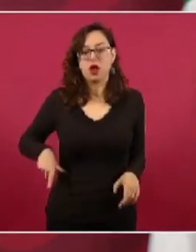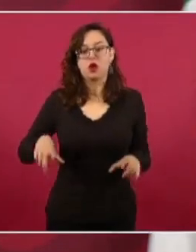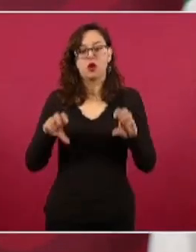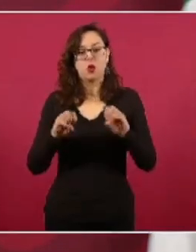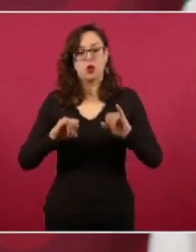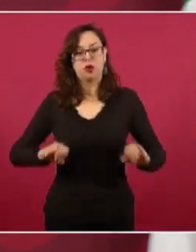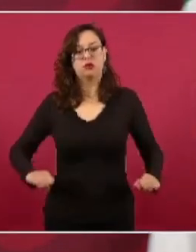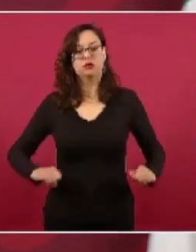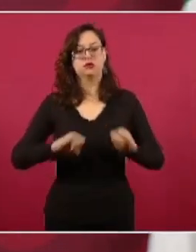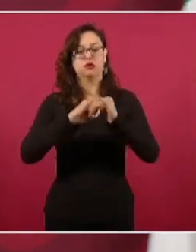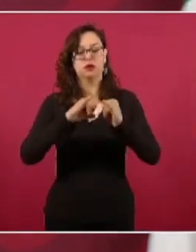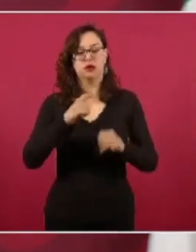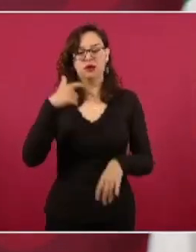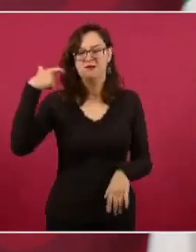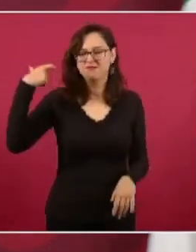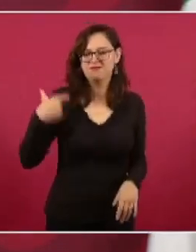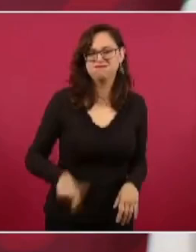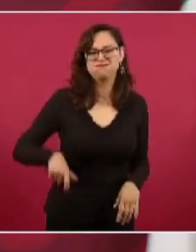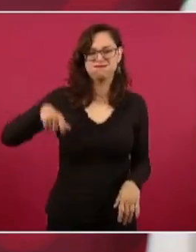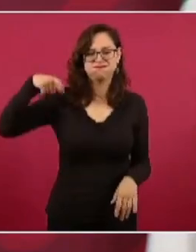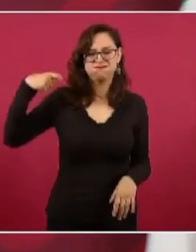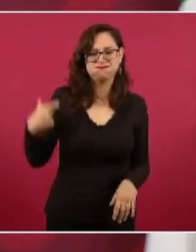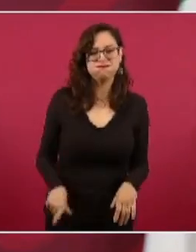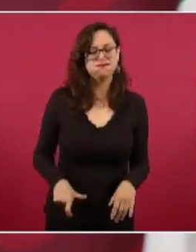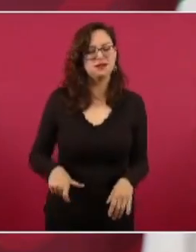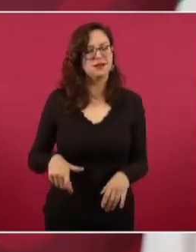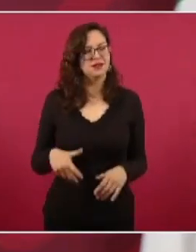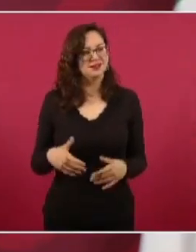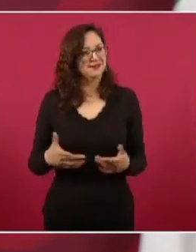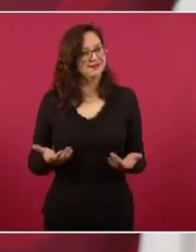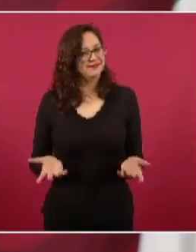increíble. Los expresidentes de México,